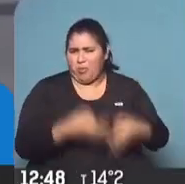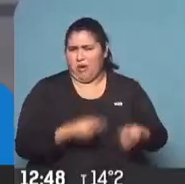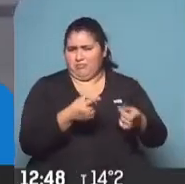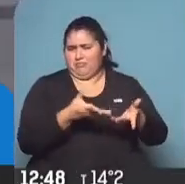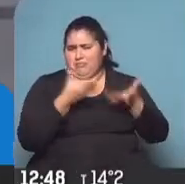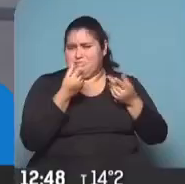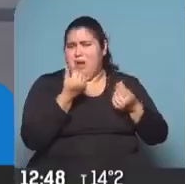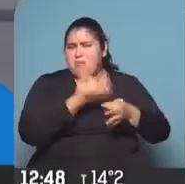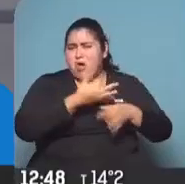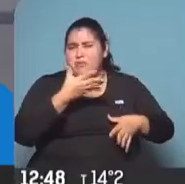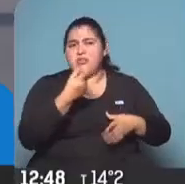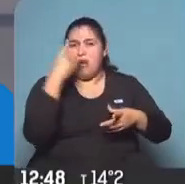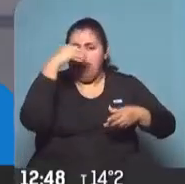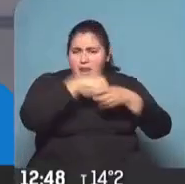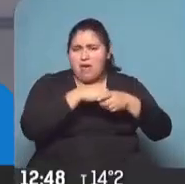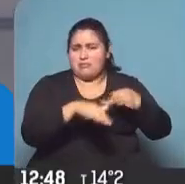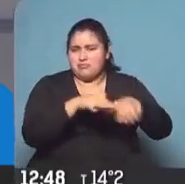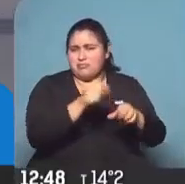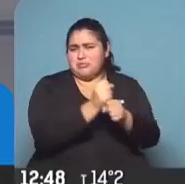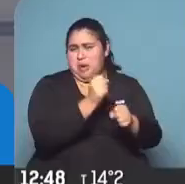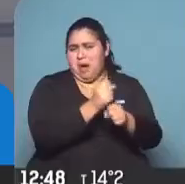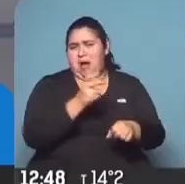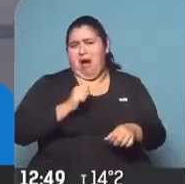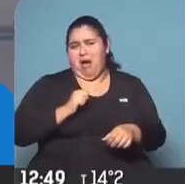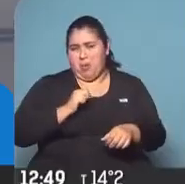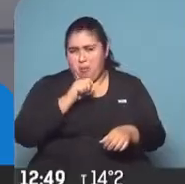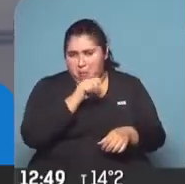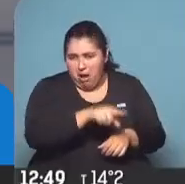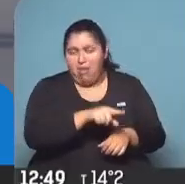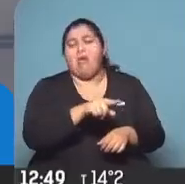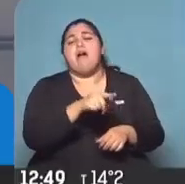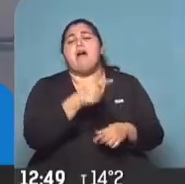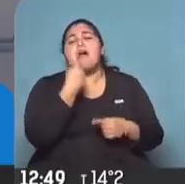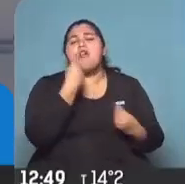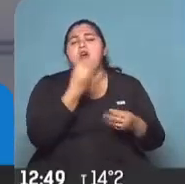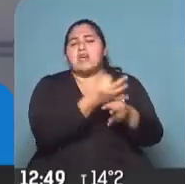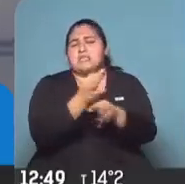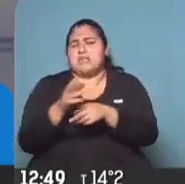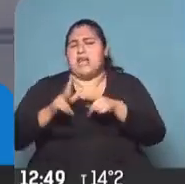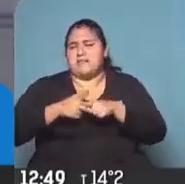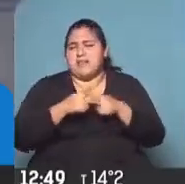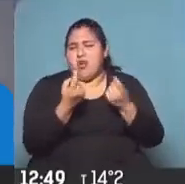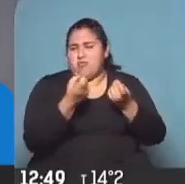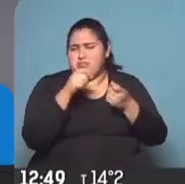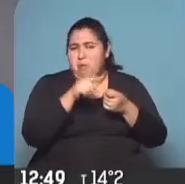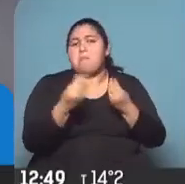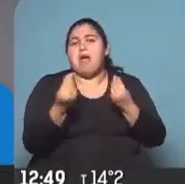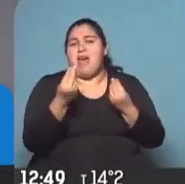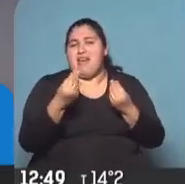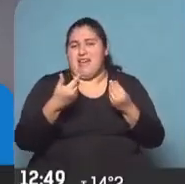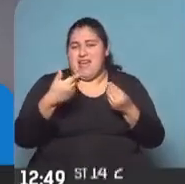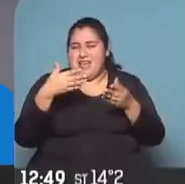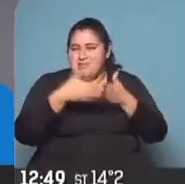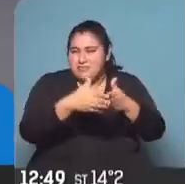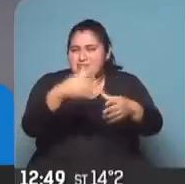operación esta escuela brinda a los complejos conocimientos técnicos necesarios para que los medios